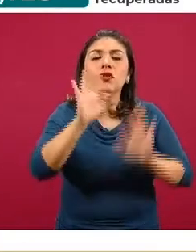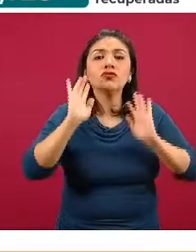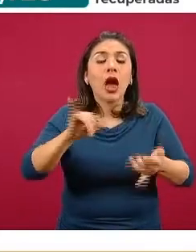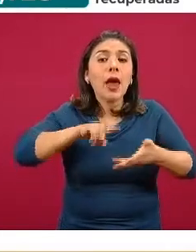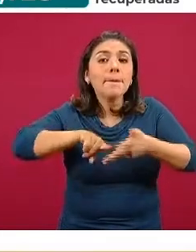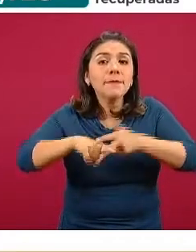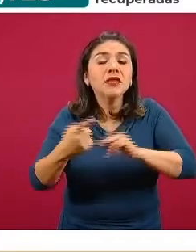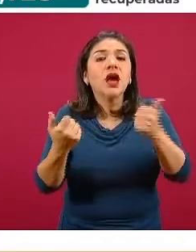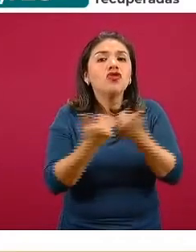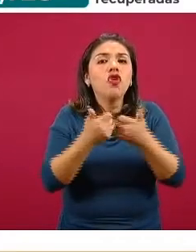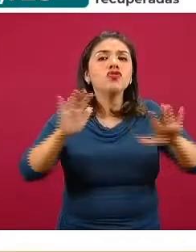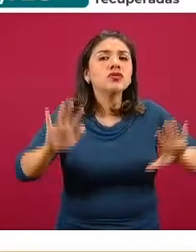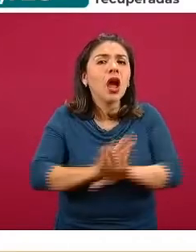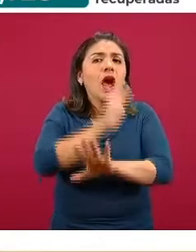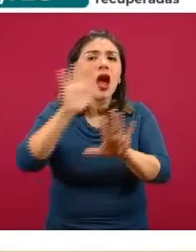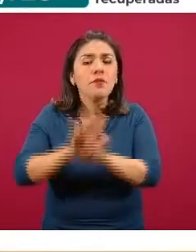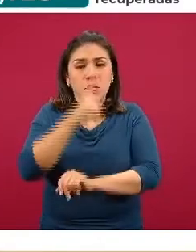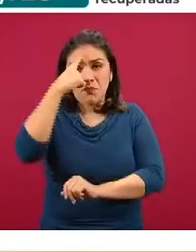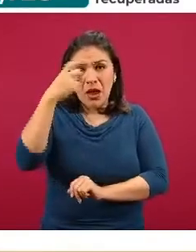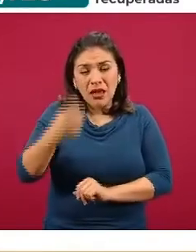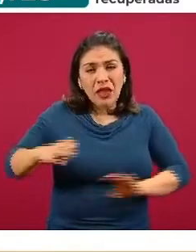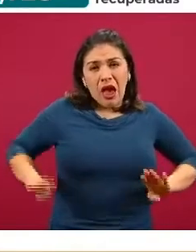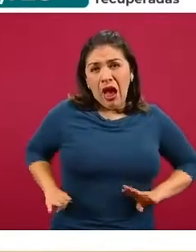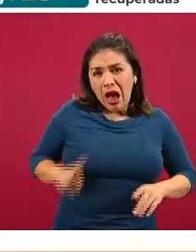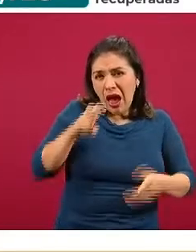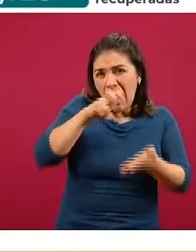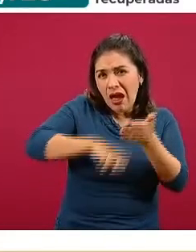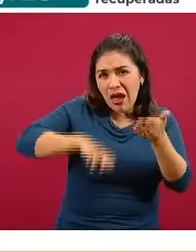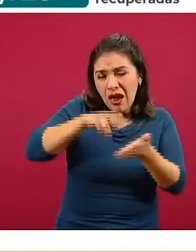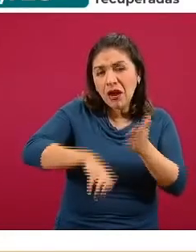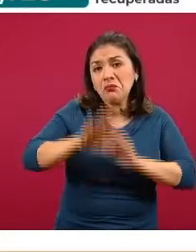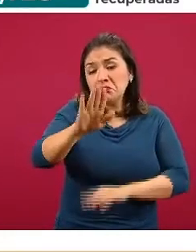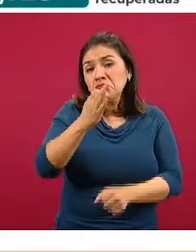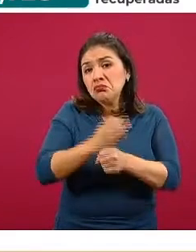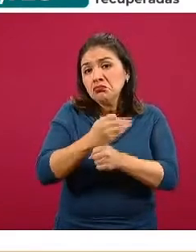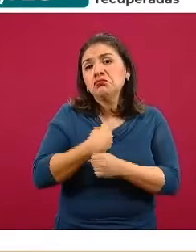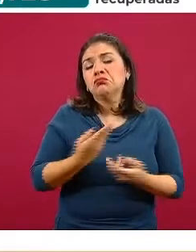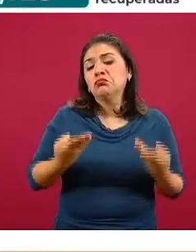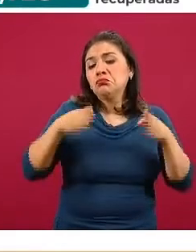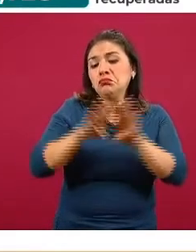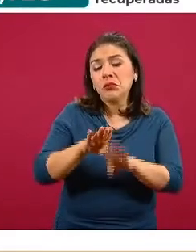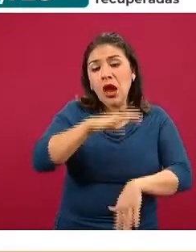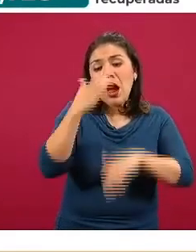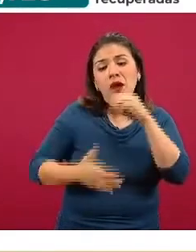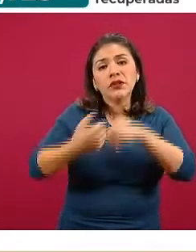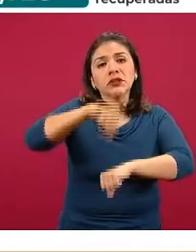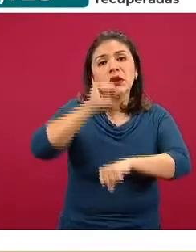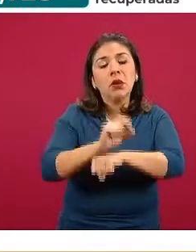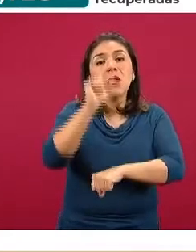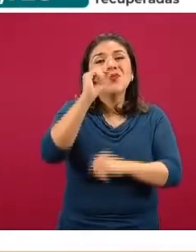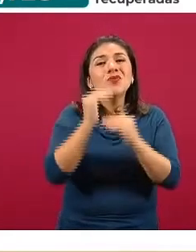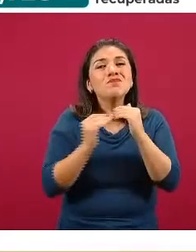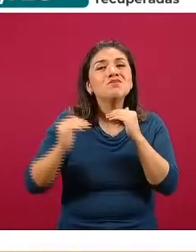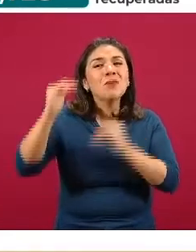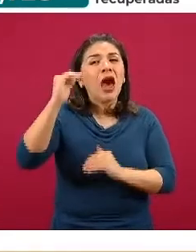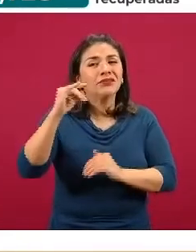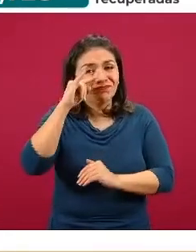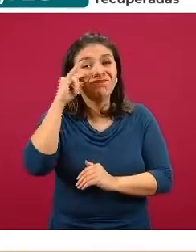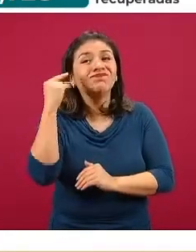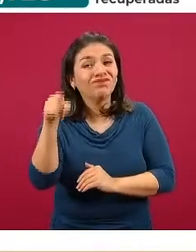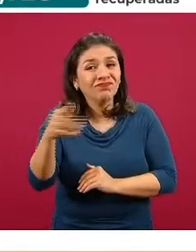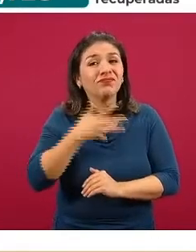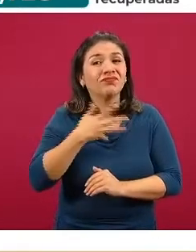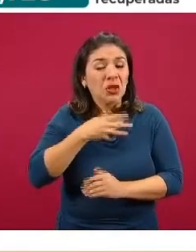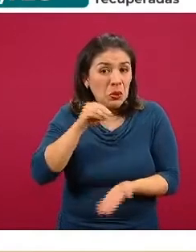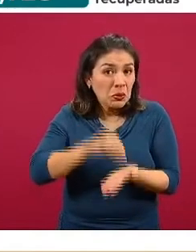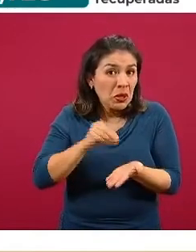inició con las actualizaciones correspondientes, pues estamos precisamente cerrando con un ligero incremento. Este podría